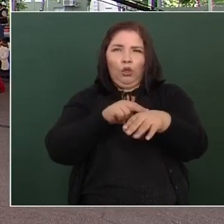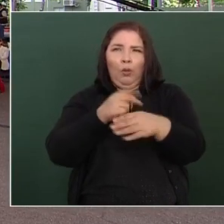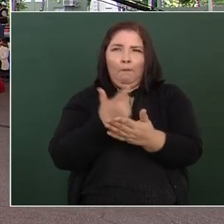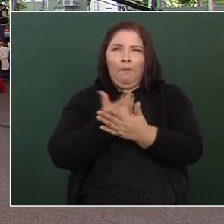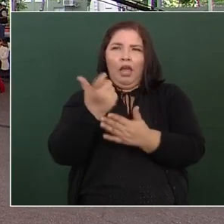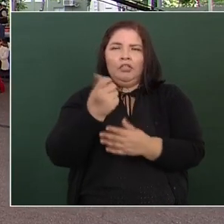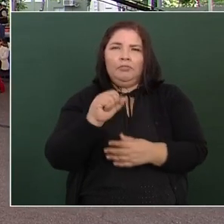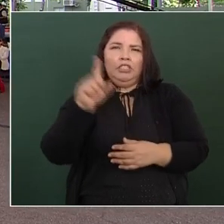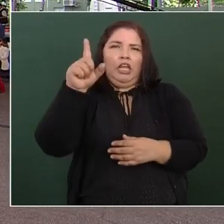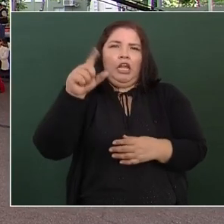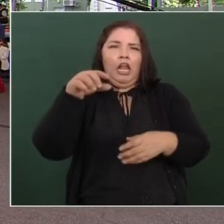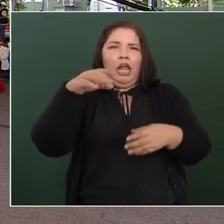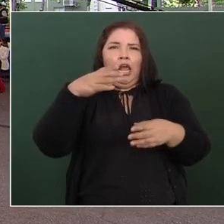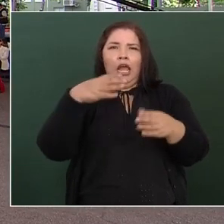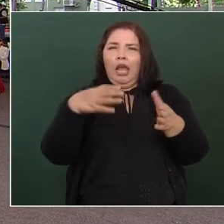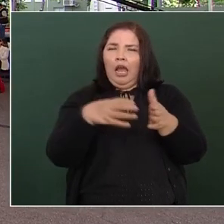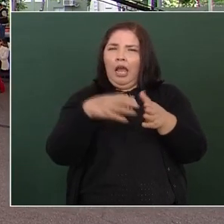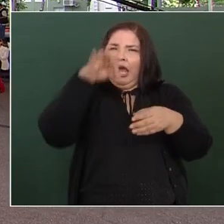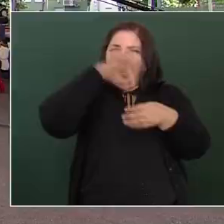hay caja de ahorro.